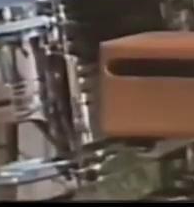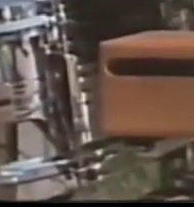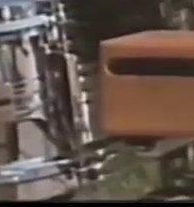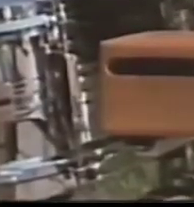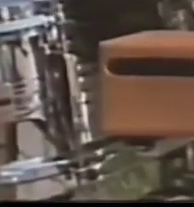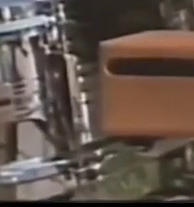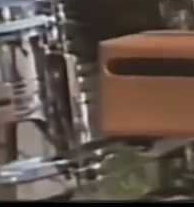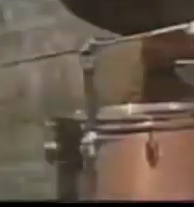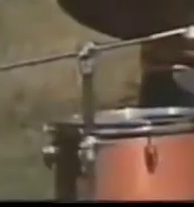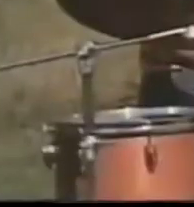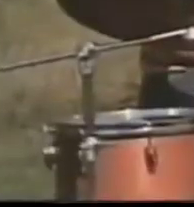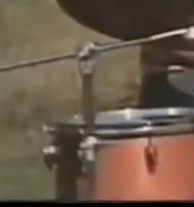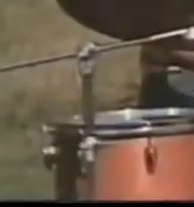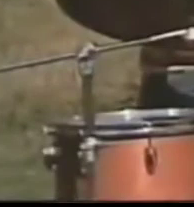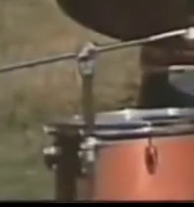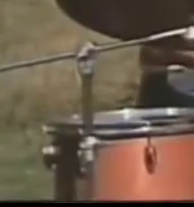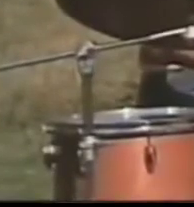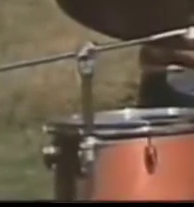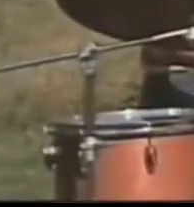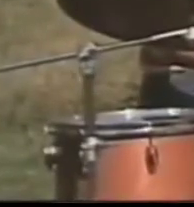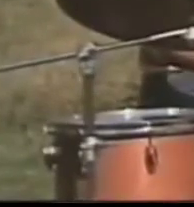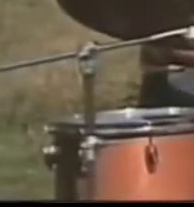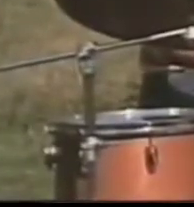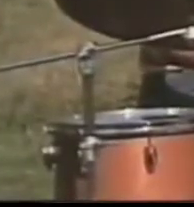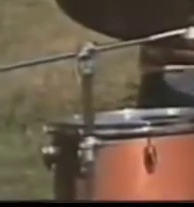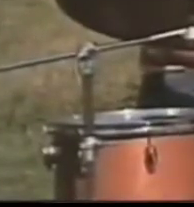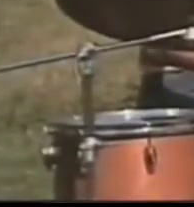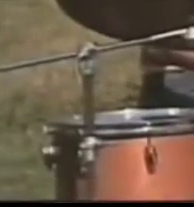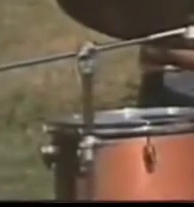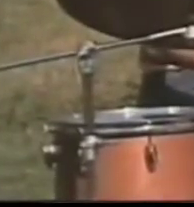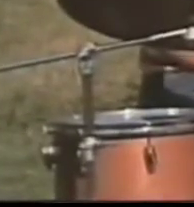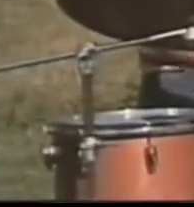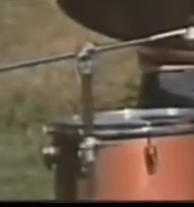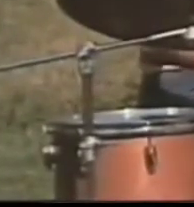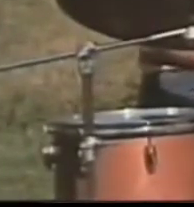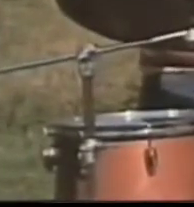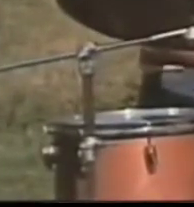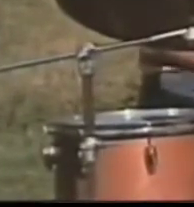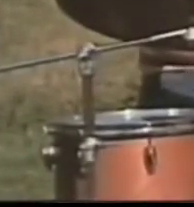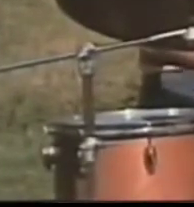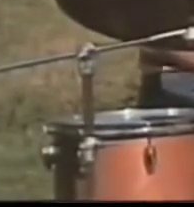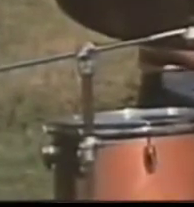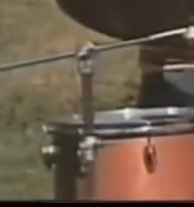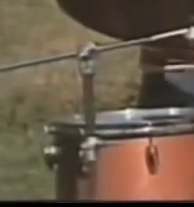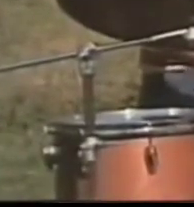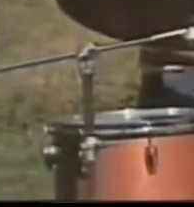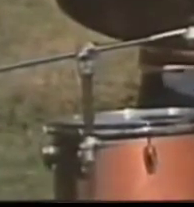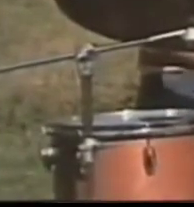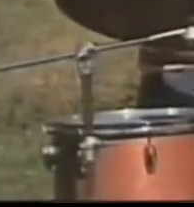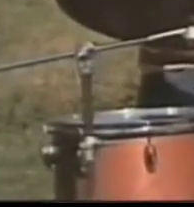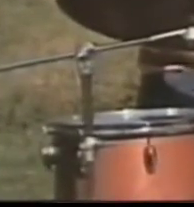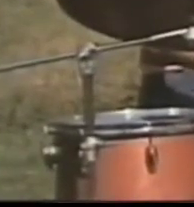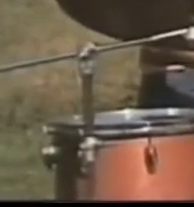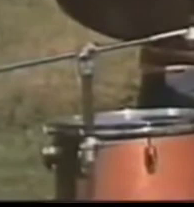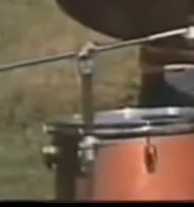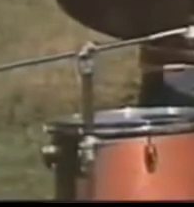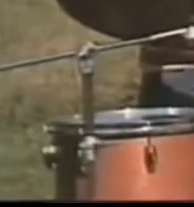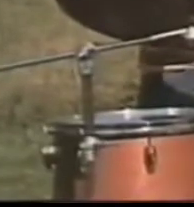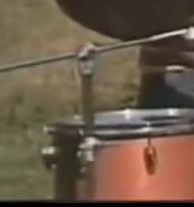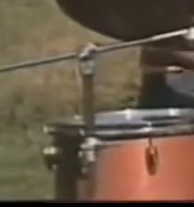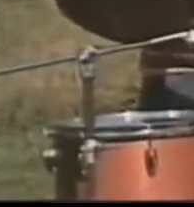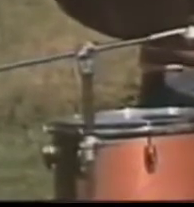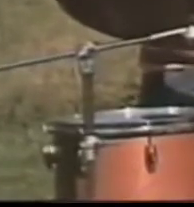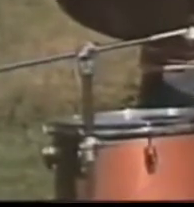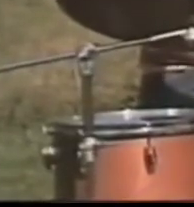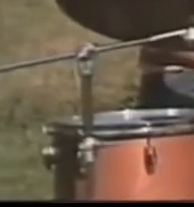cuando el palillo de un tambor golpea contra un bloque de madera y produce un sonido que se mueve a través del aire que transmite la onda